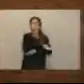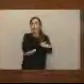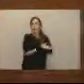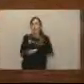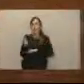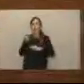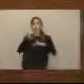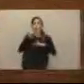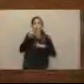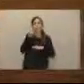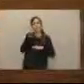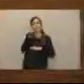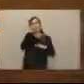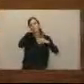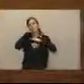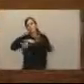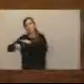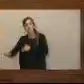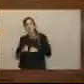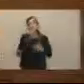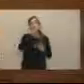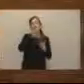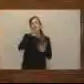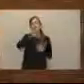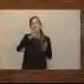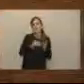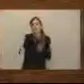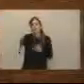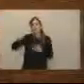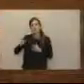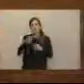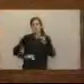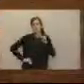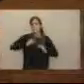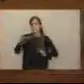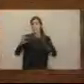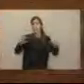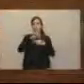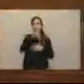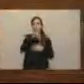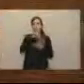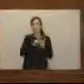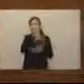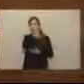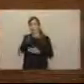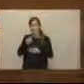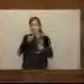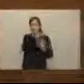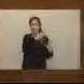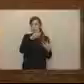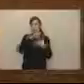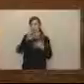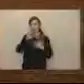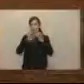.255 beneficiarios más, con prestación respecto a 2011, donde ustedes lo dejaron. El 80% de ellos ya están